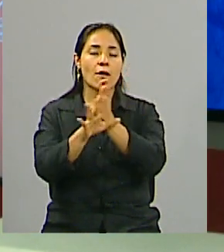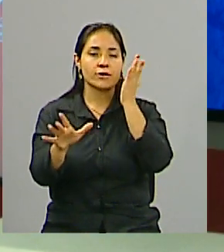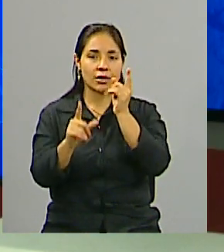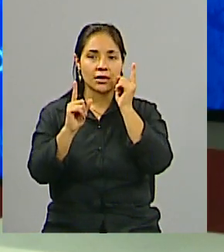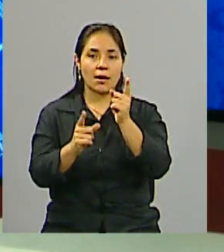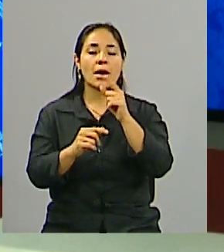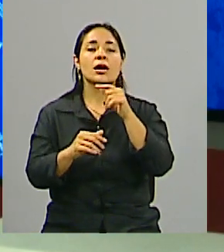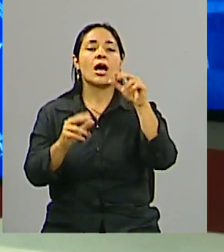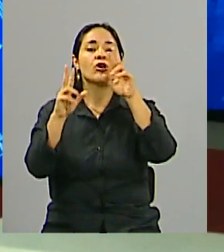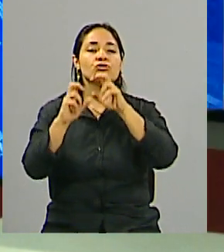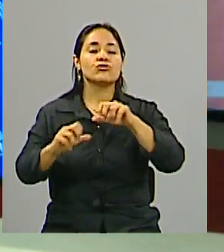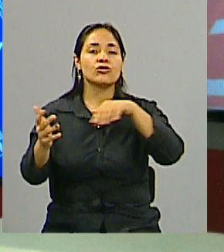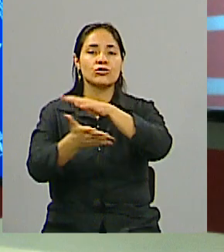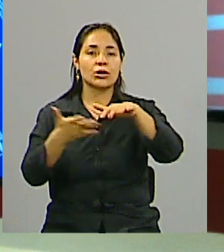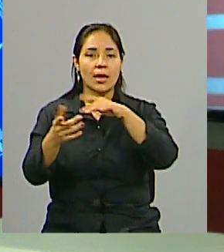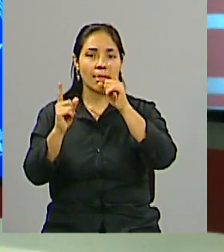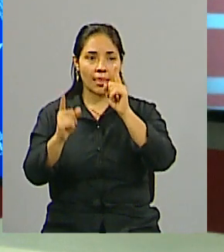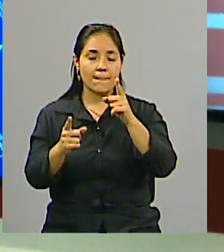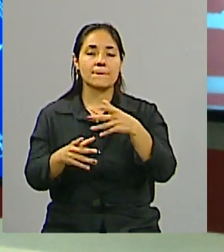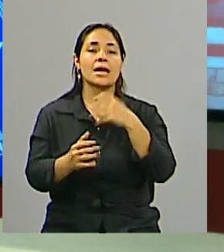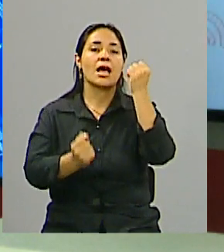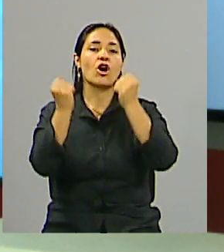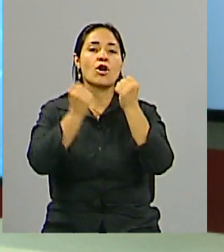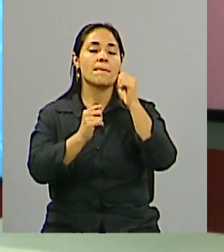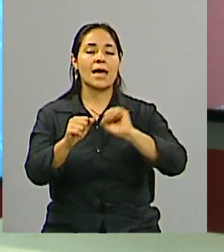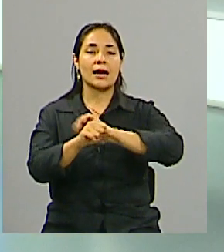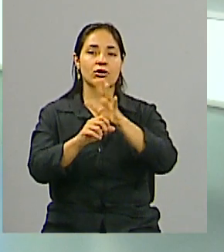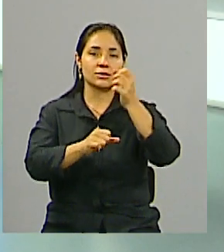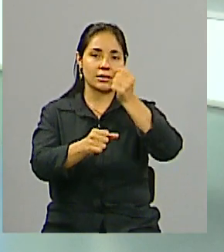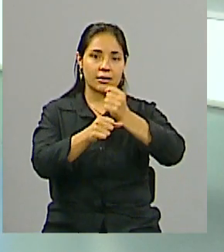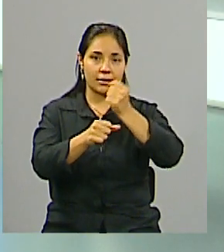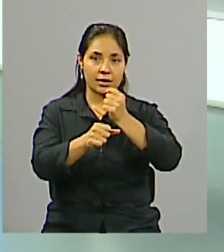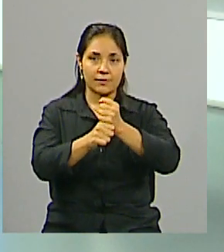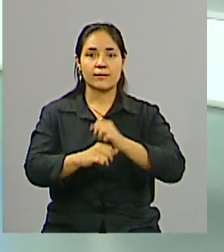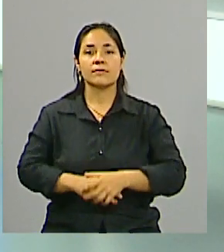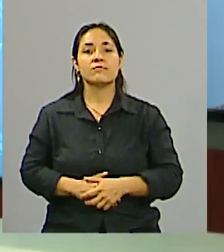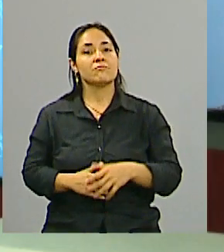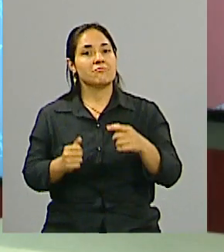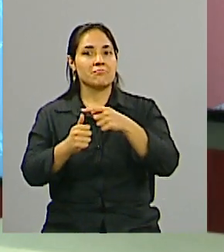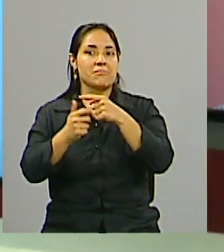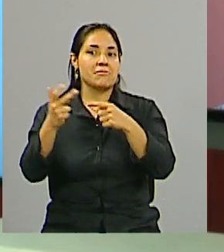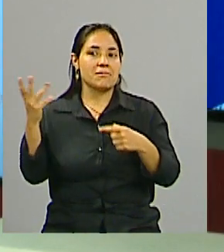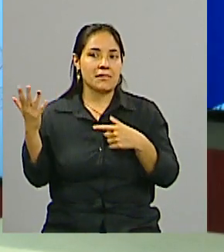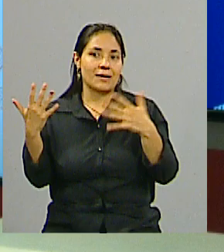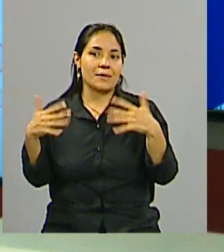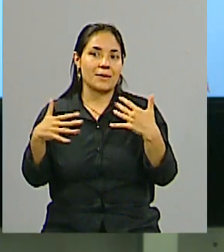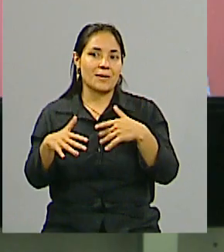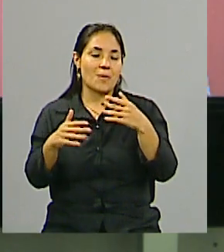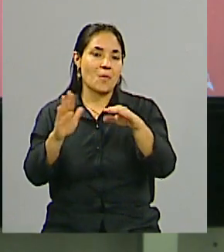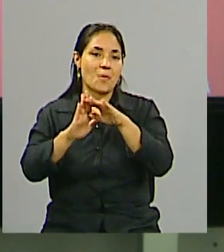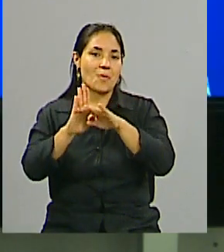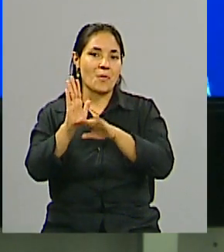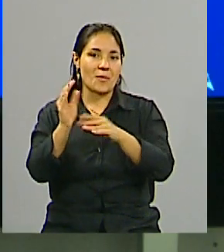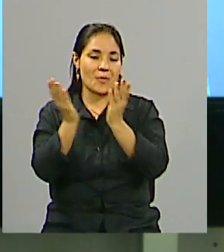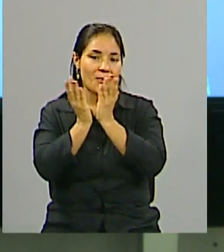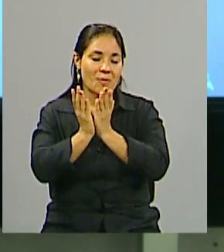en Economía Política con especialización en Economía Regional y licenciada en Sociología. El currículum es gigante,